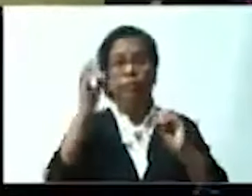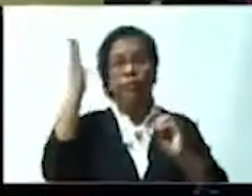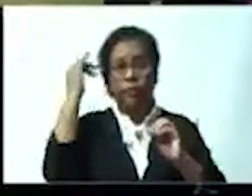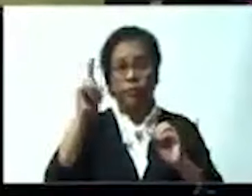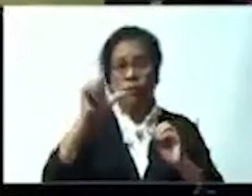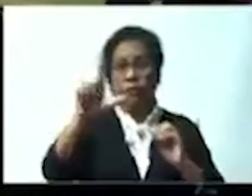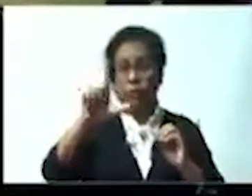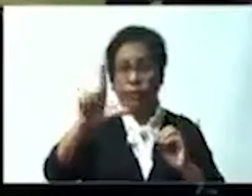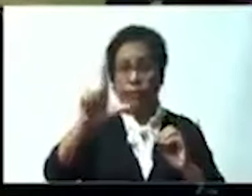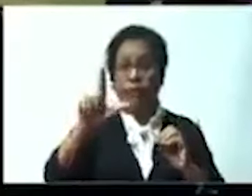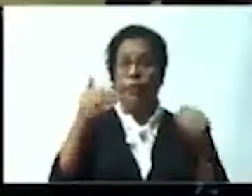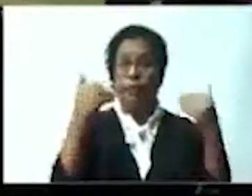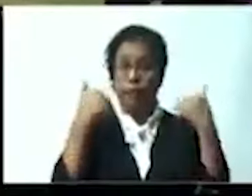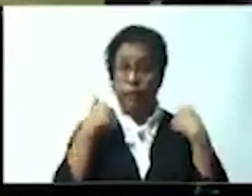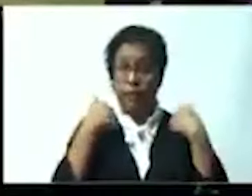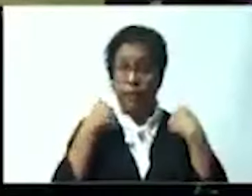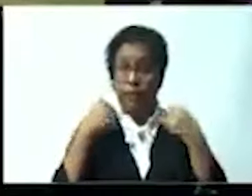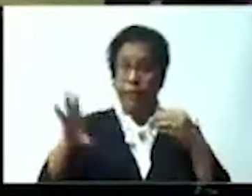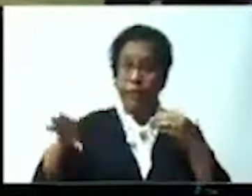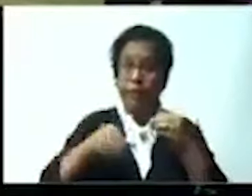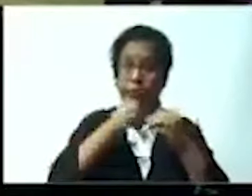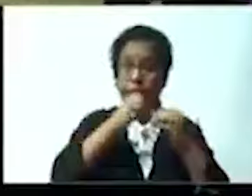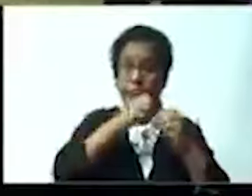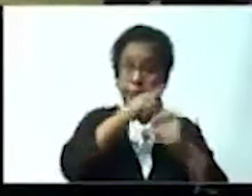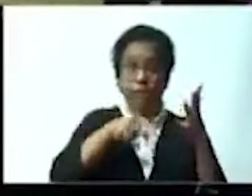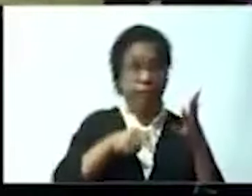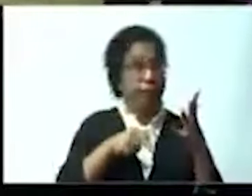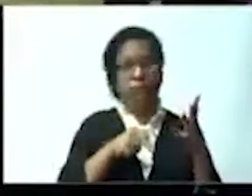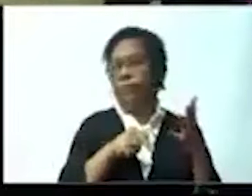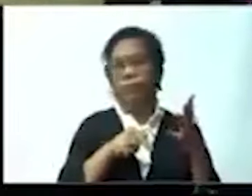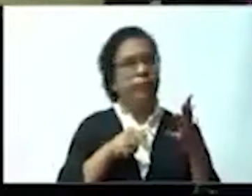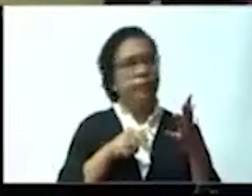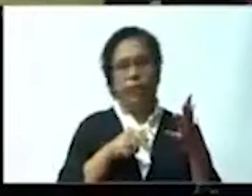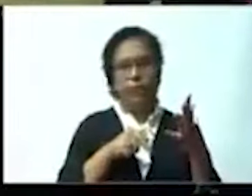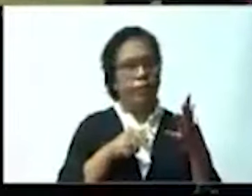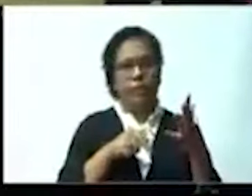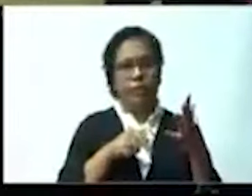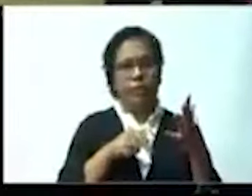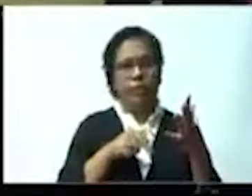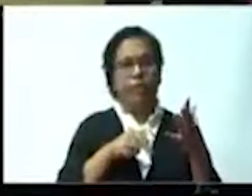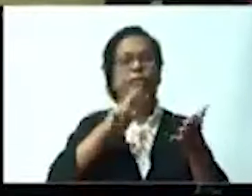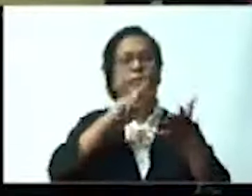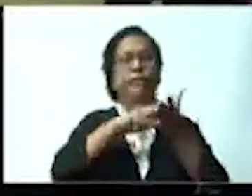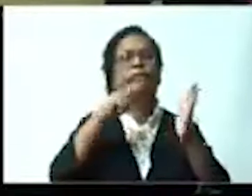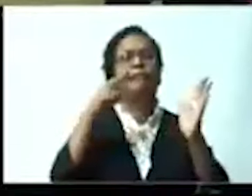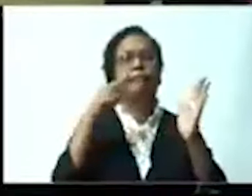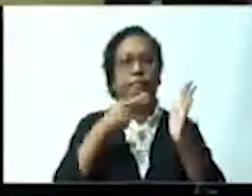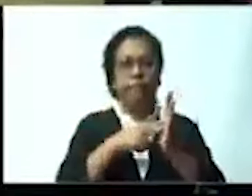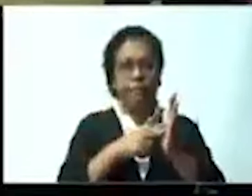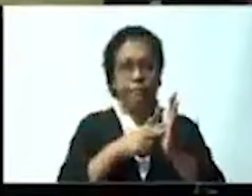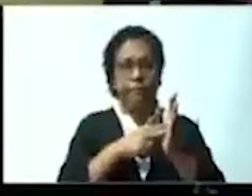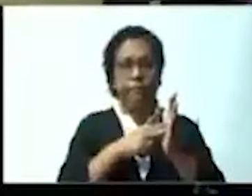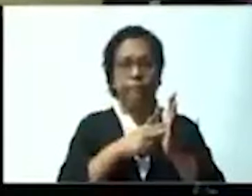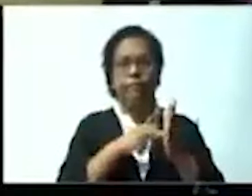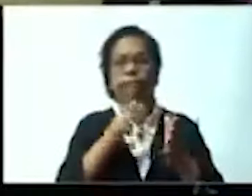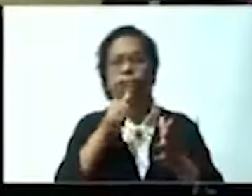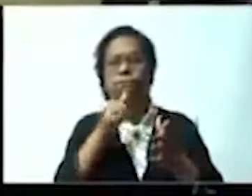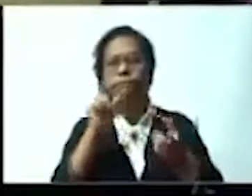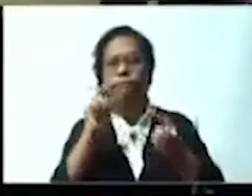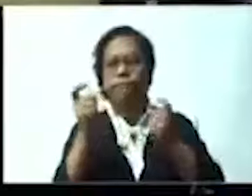significa que quienes modificaron el contrato en beneficio o no del país fueron los